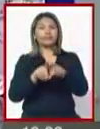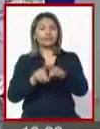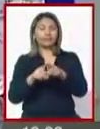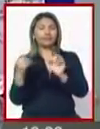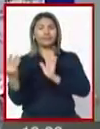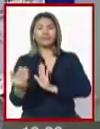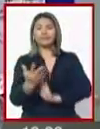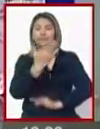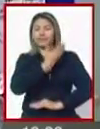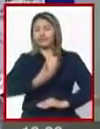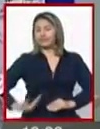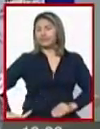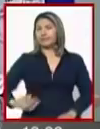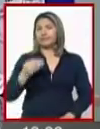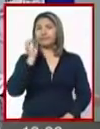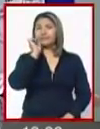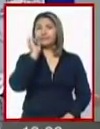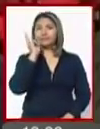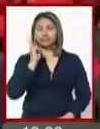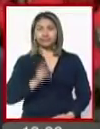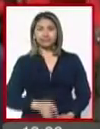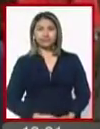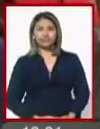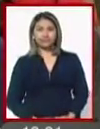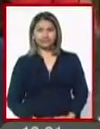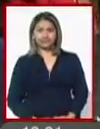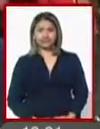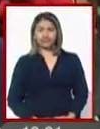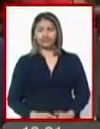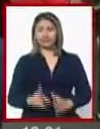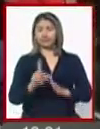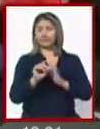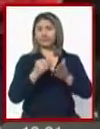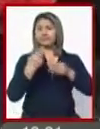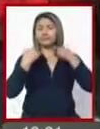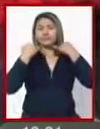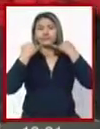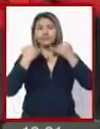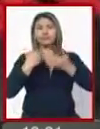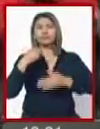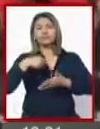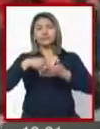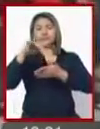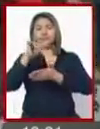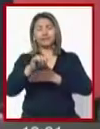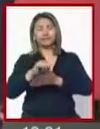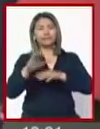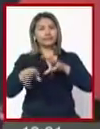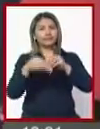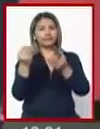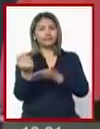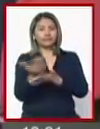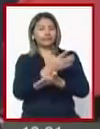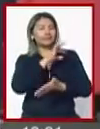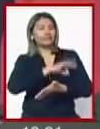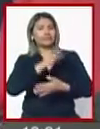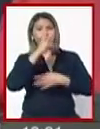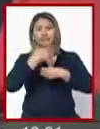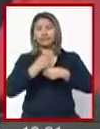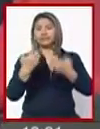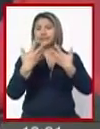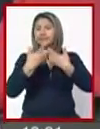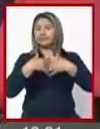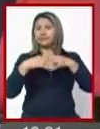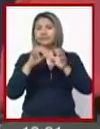se espera la presencia del presidente Evo Morales. Los decretos serán los promulgados este 1 de mayo, el incremento salarial y la creación de las